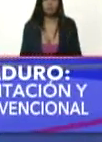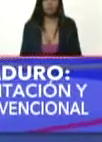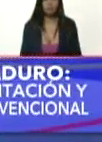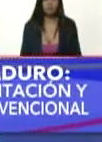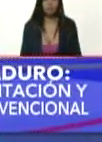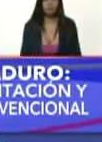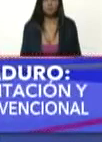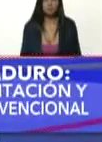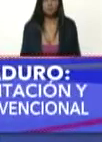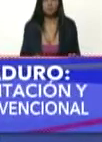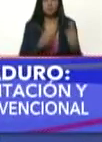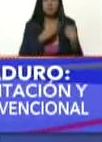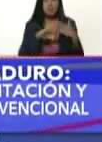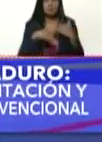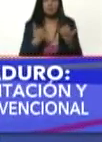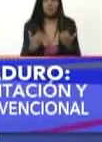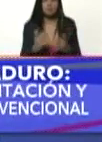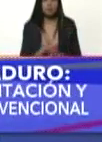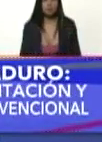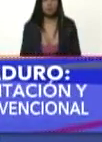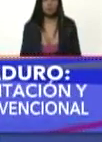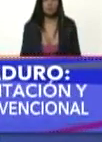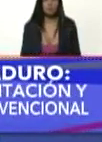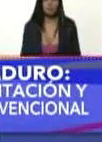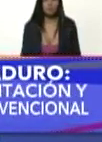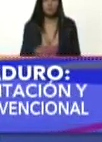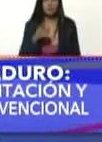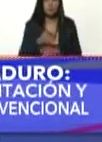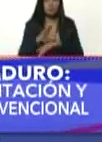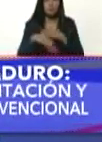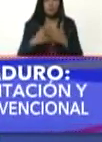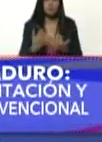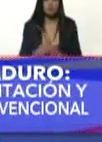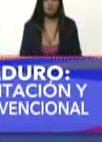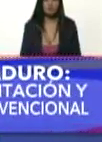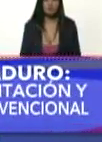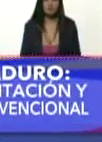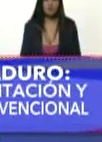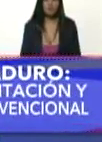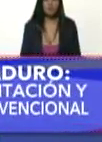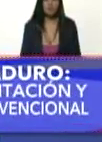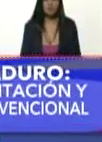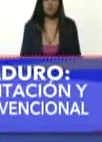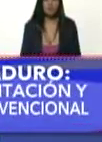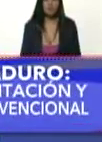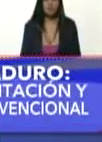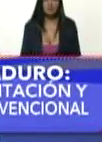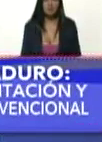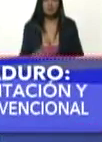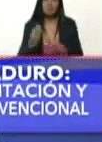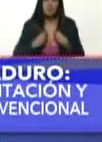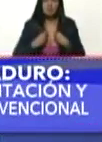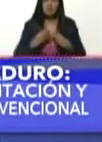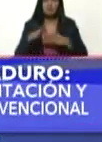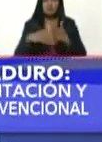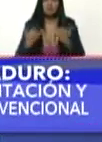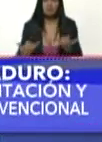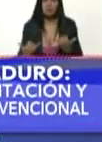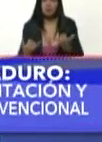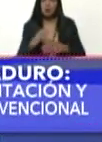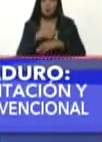Es una tarea que nos debe llevar a determinar muy bien los planes.